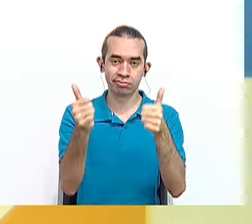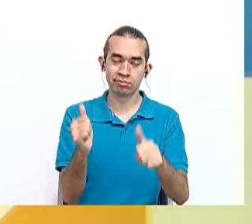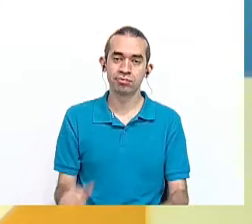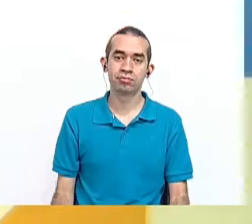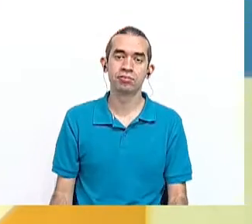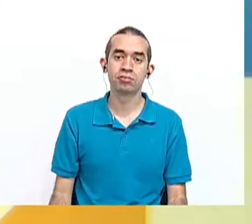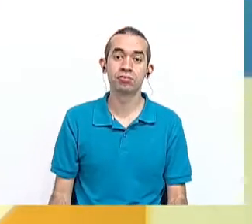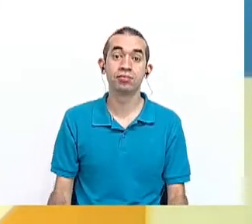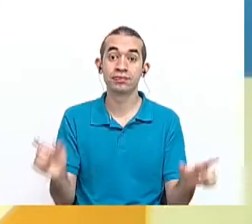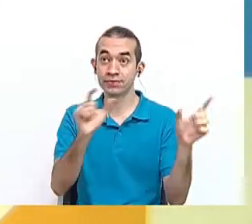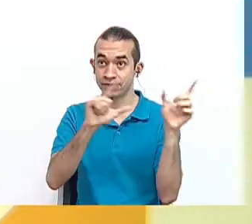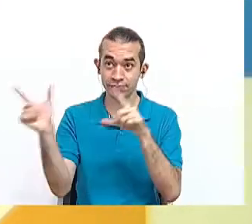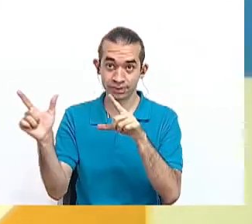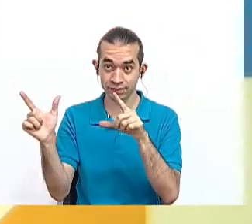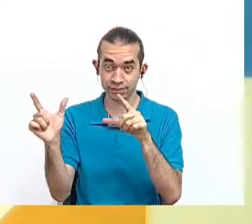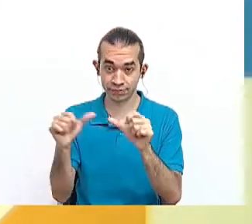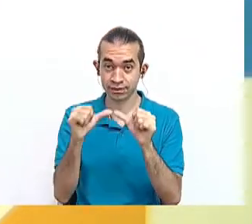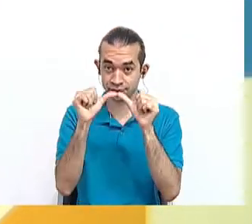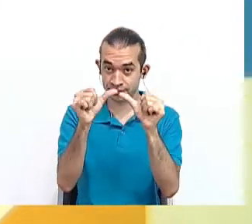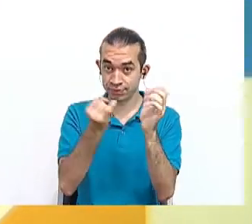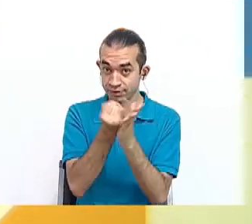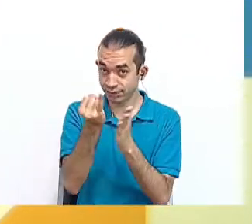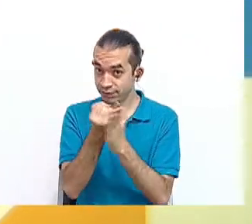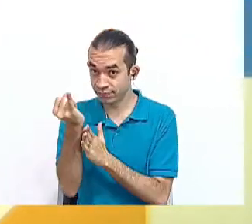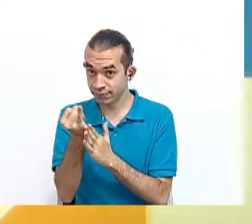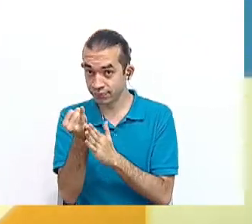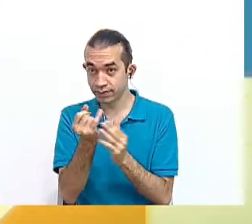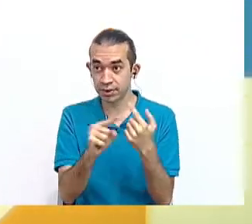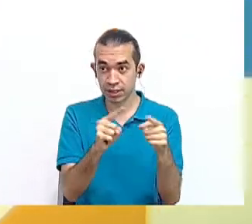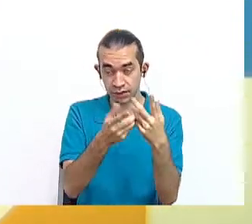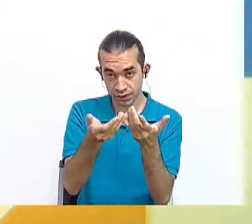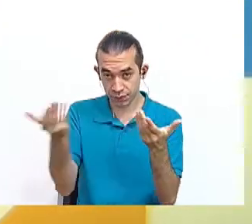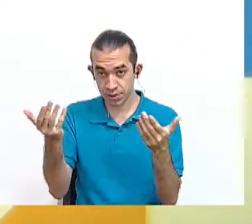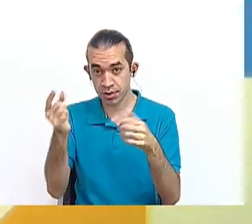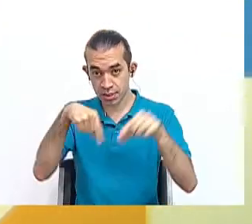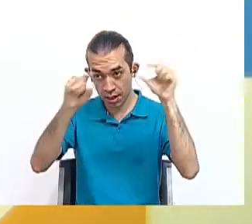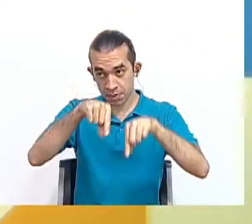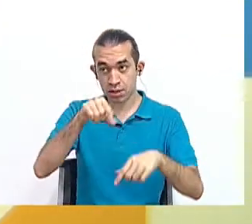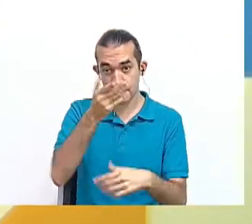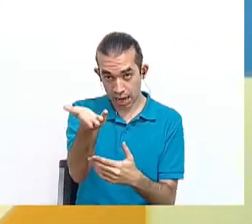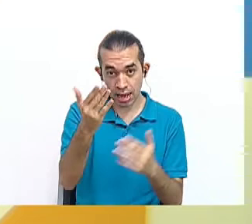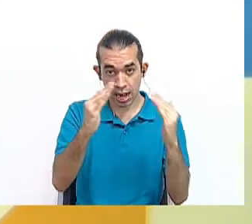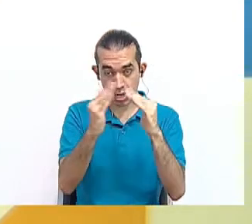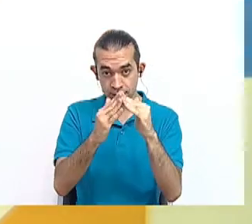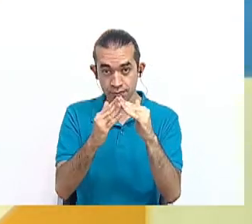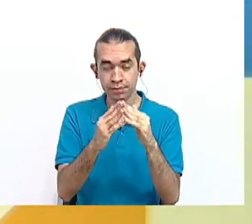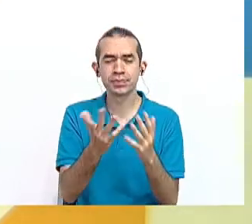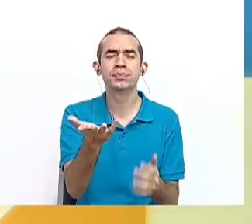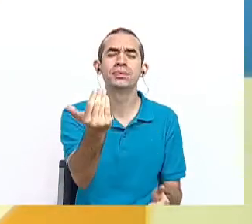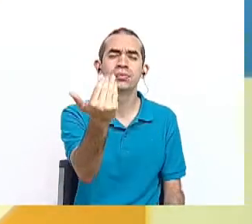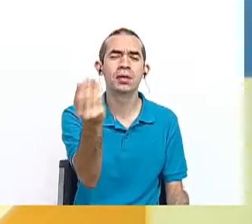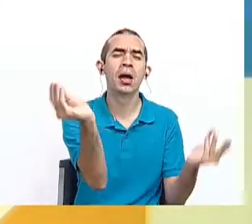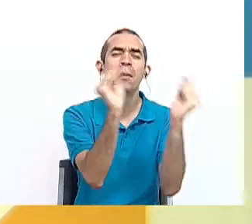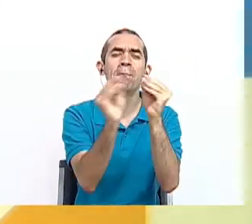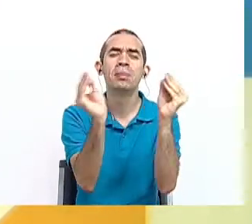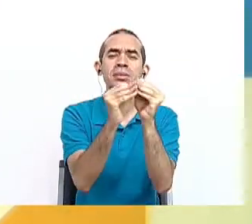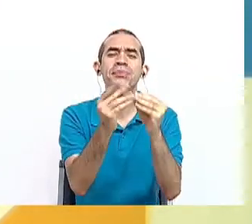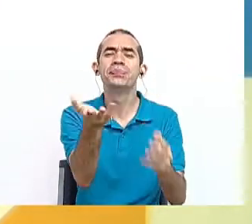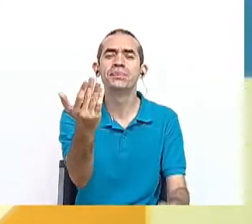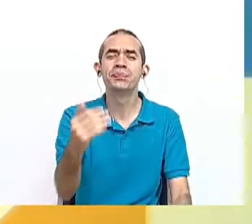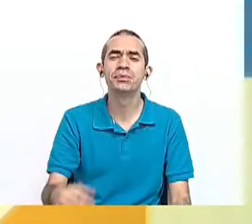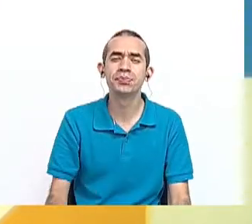Estamos listos para seguir investigando sobre esos productos químicos que tenemos en nuestro hogar. A ver, ¿cuál otro tenemos en el